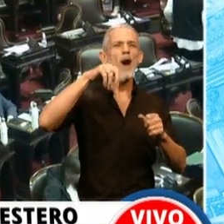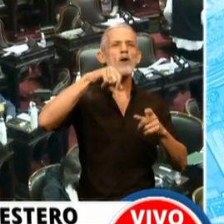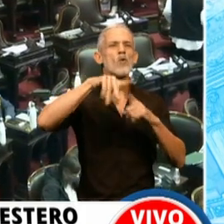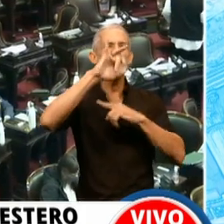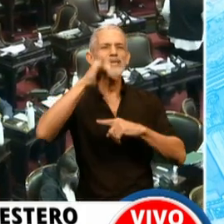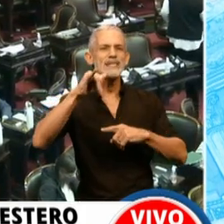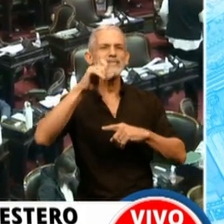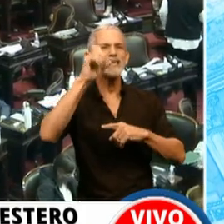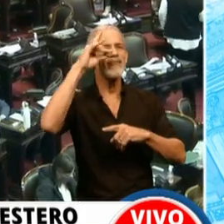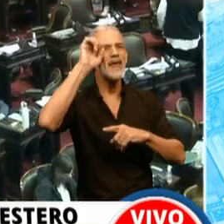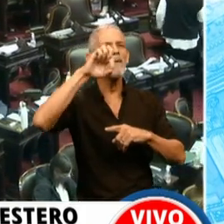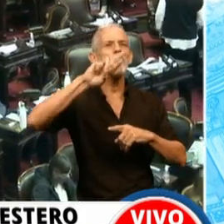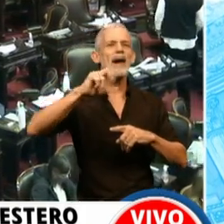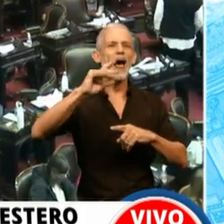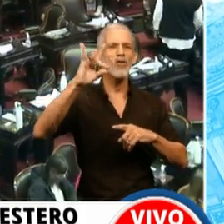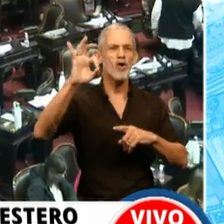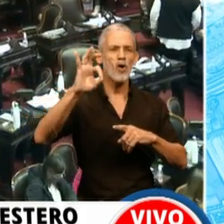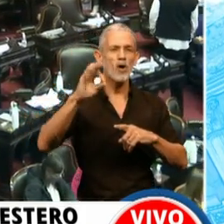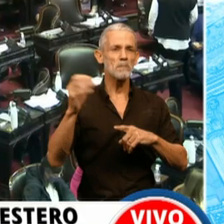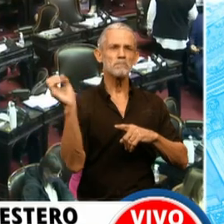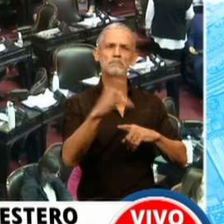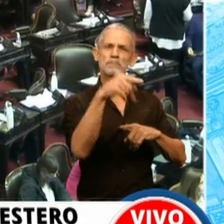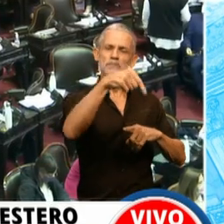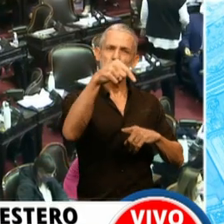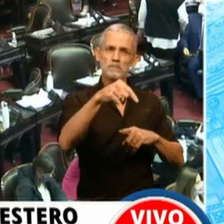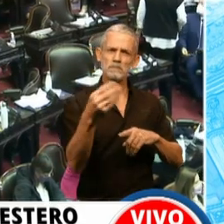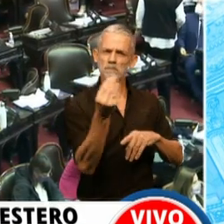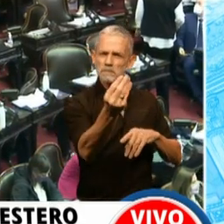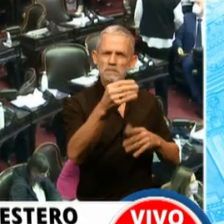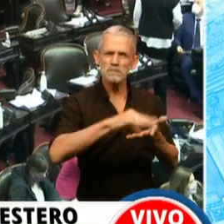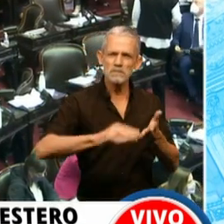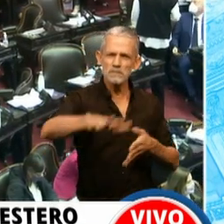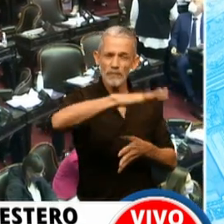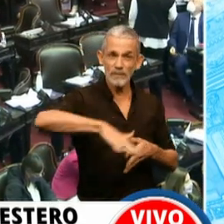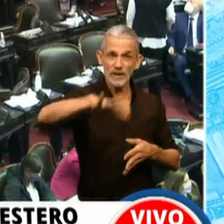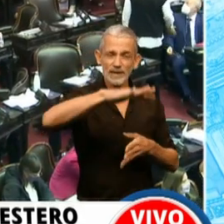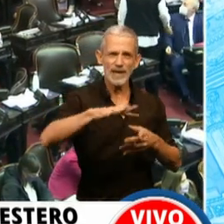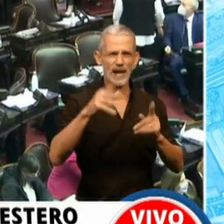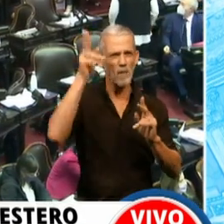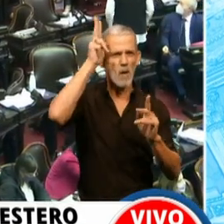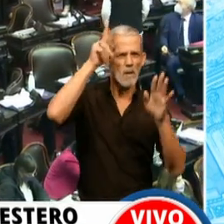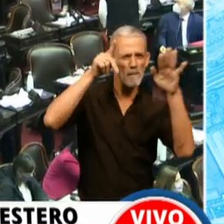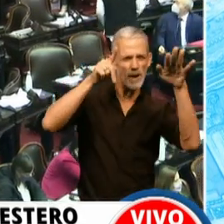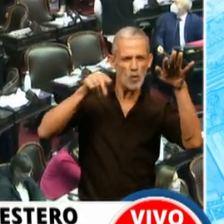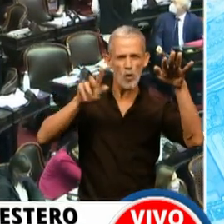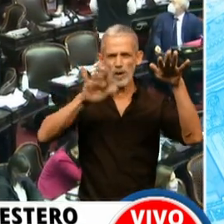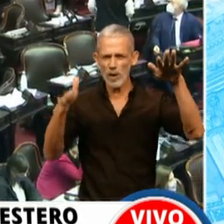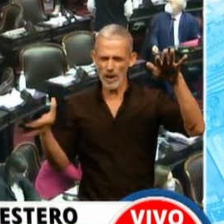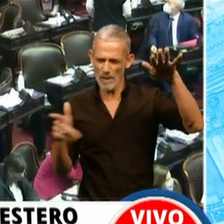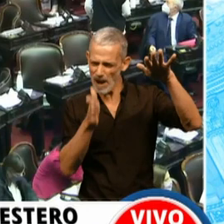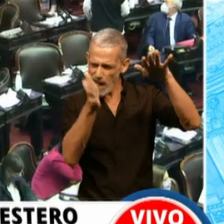es enviado a esta tierra ya que era un lugar estratégico entre el alto perú y el río de la